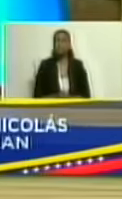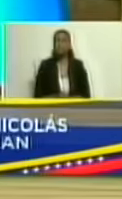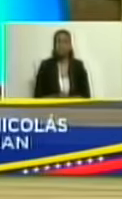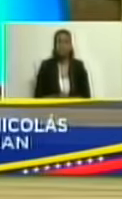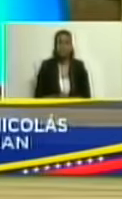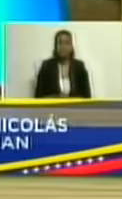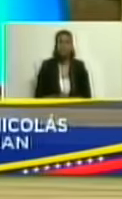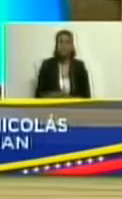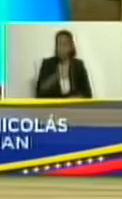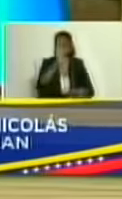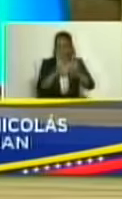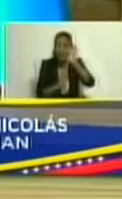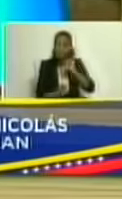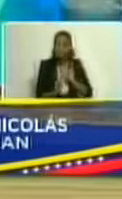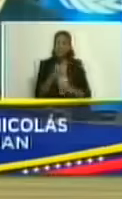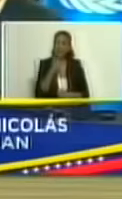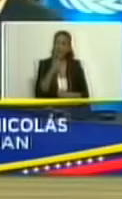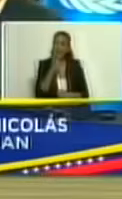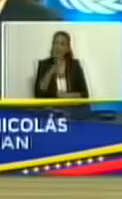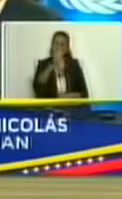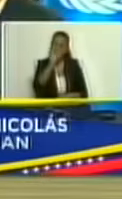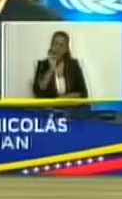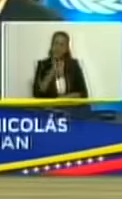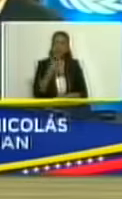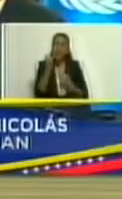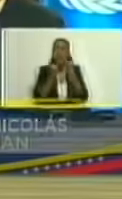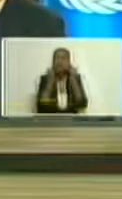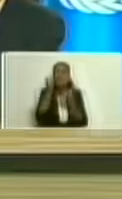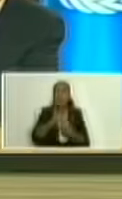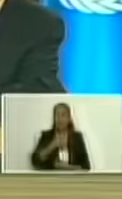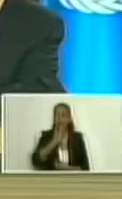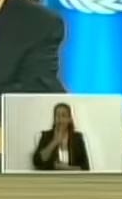Yo estoy aprendiendo un poco de inglés.